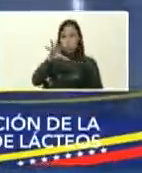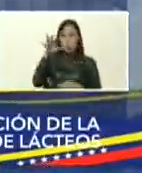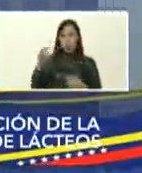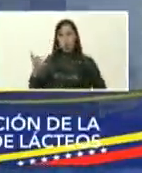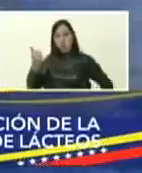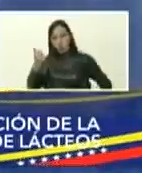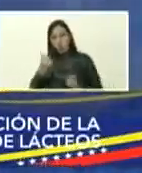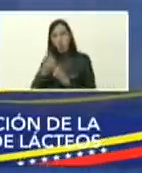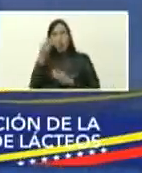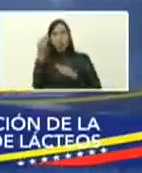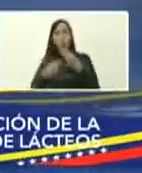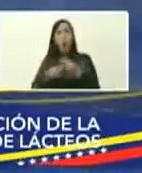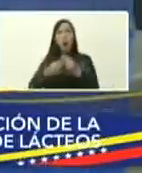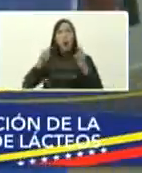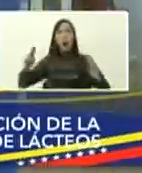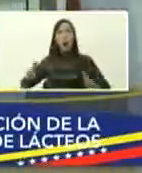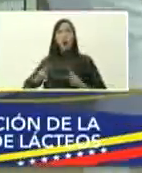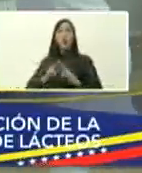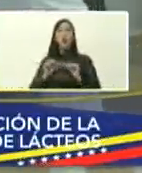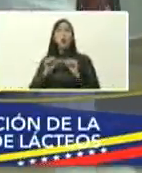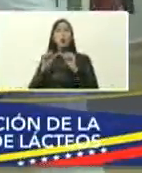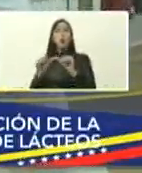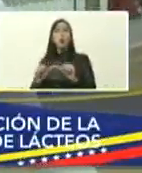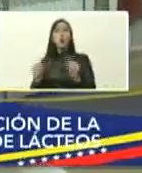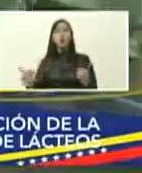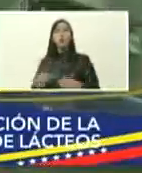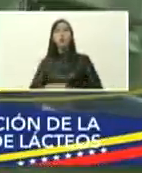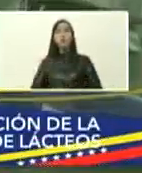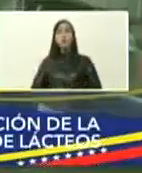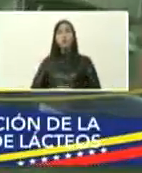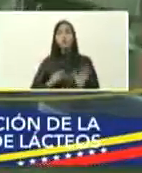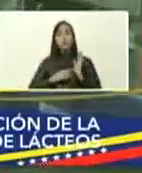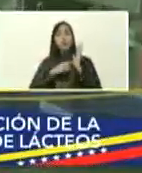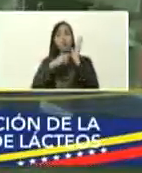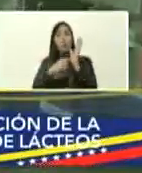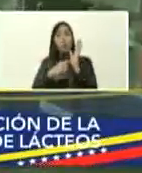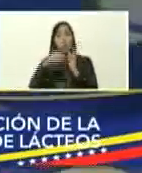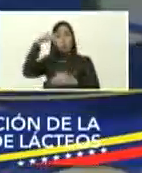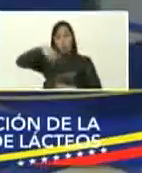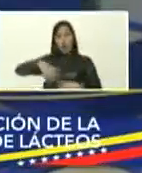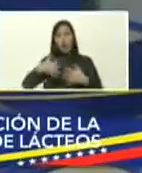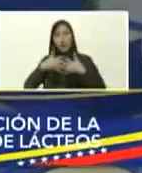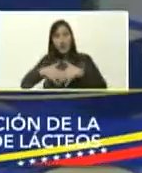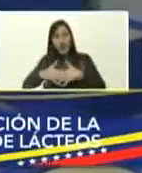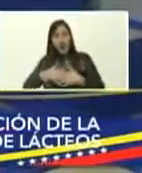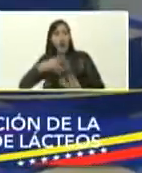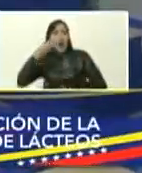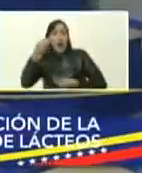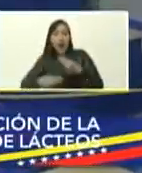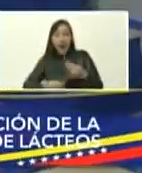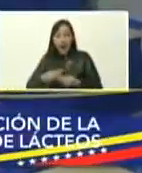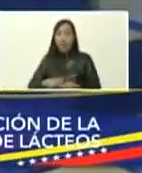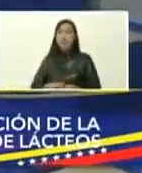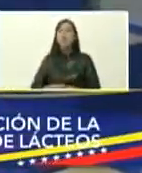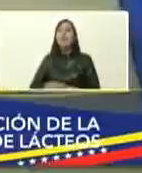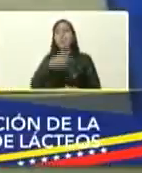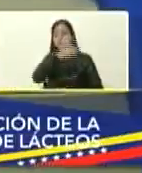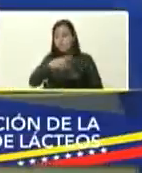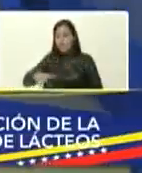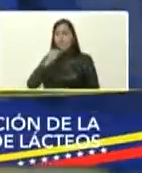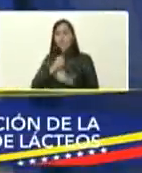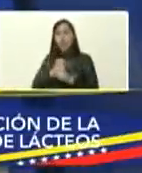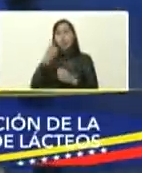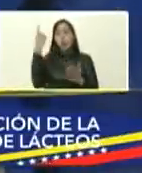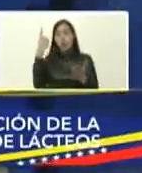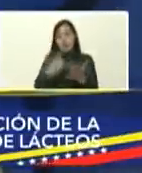encuentro empresarial que llevamos adelante hace poco. Es destacar, presidente, que Génica genera 1.000 empleos directos y